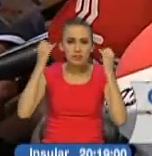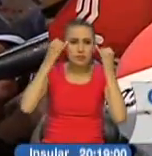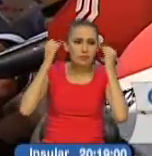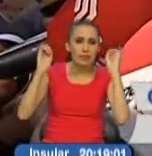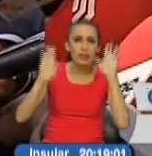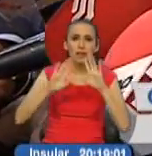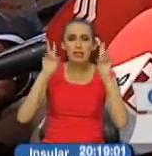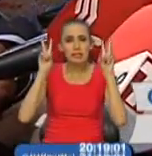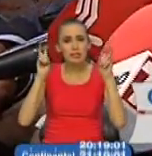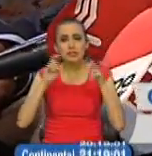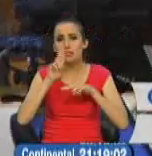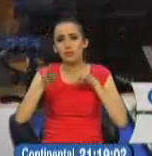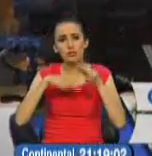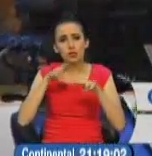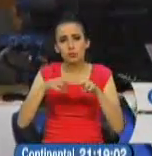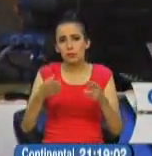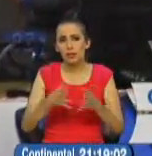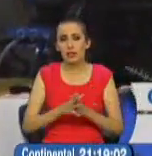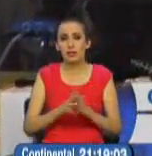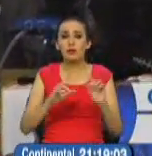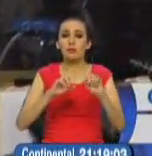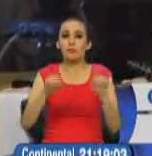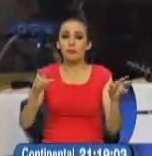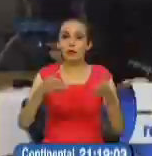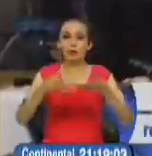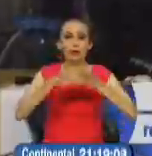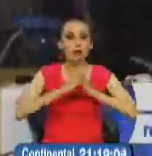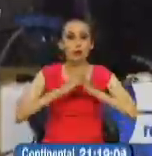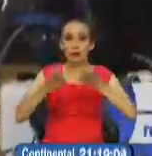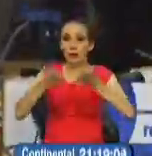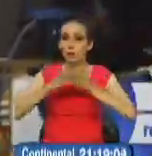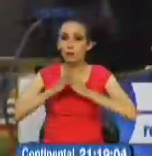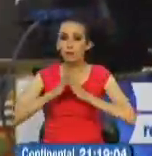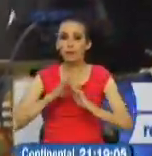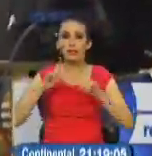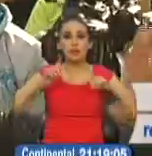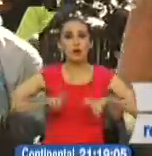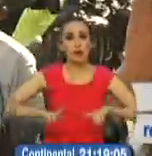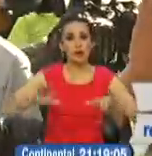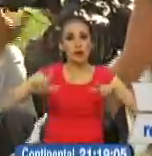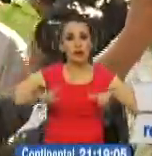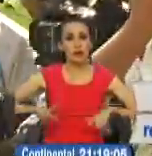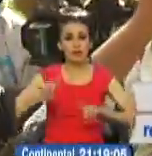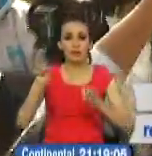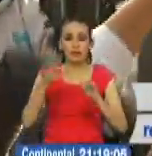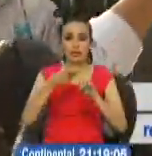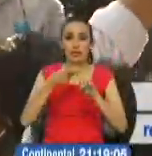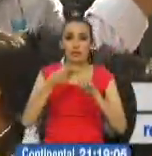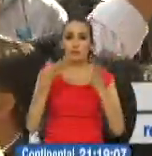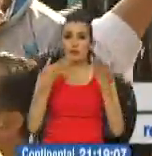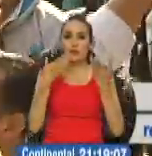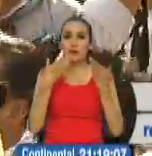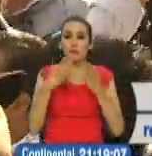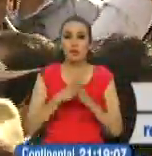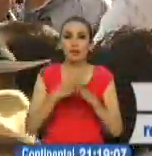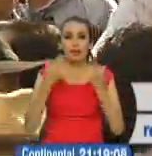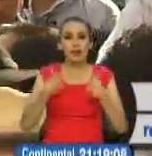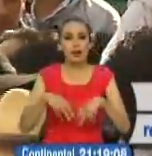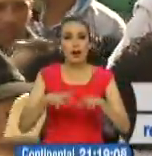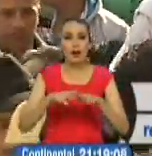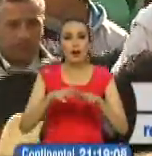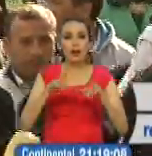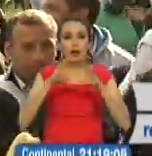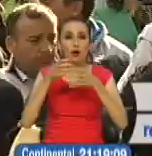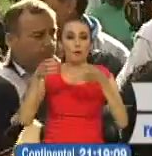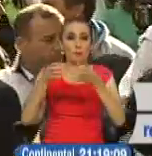las temáticas coyunturales. Aunque sí dijo, hay solicitudes específicas al presidente Moreno. Una de ellas, por ejemplo, establecer e instalar